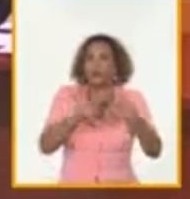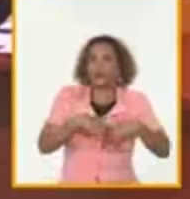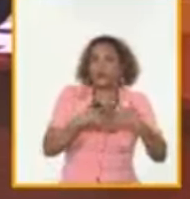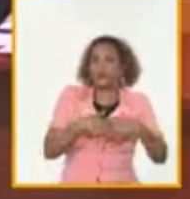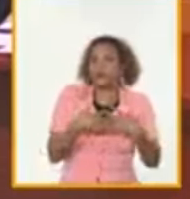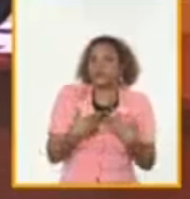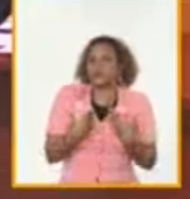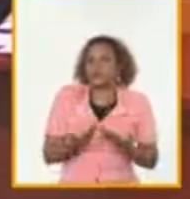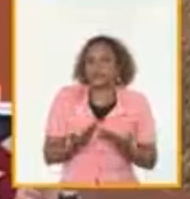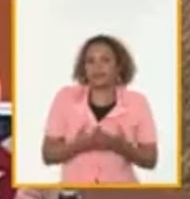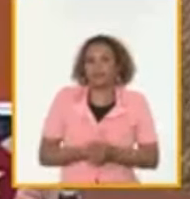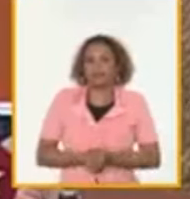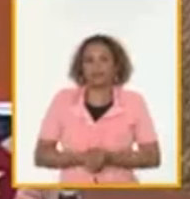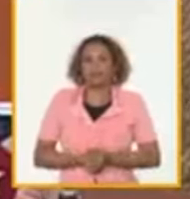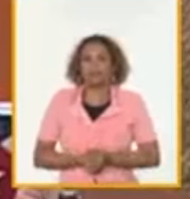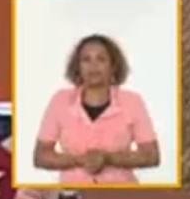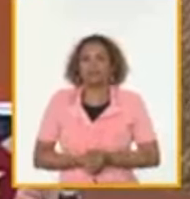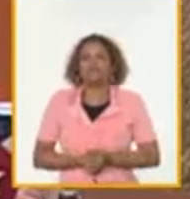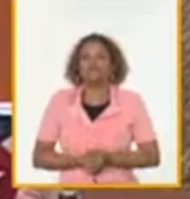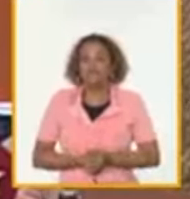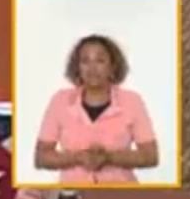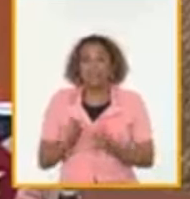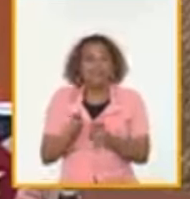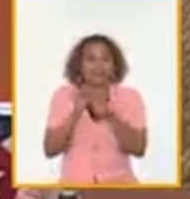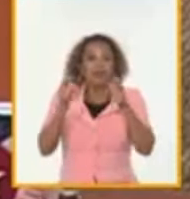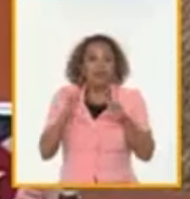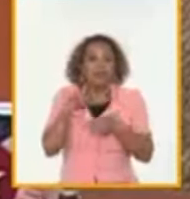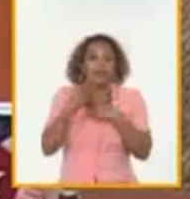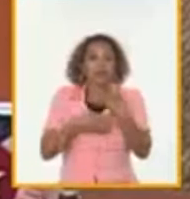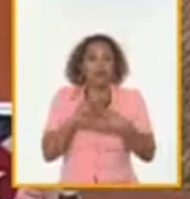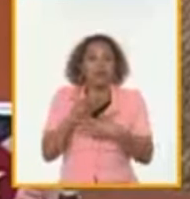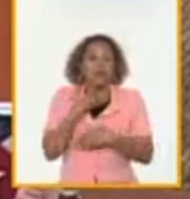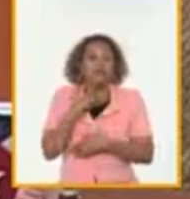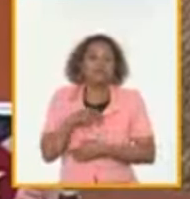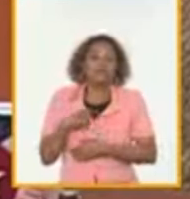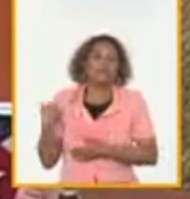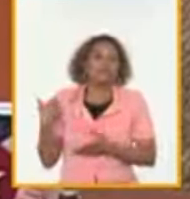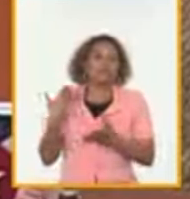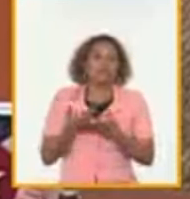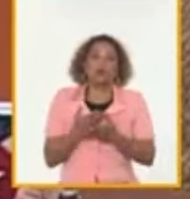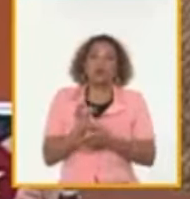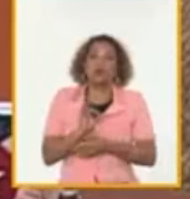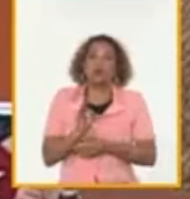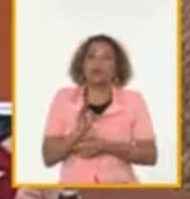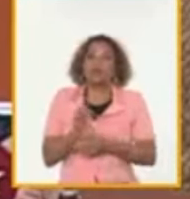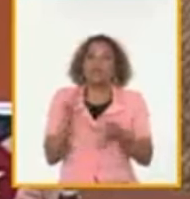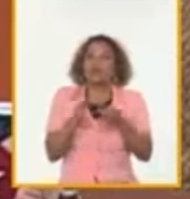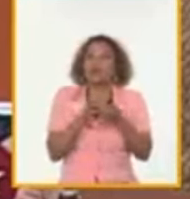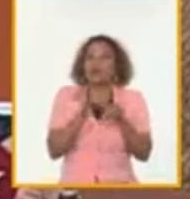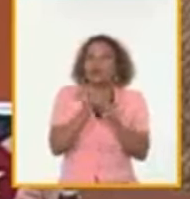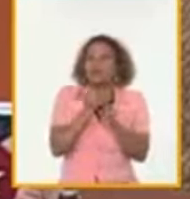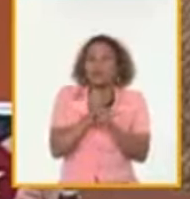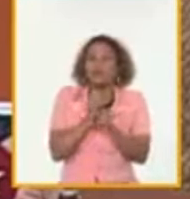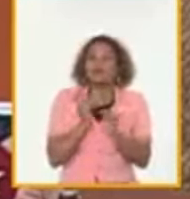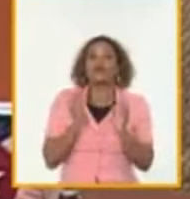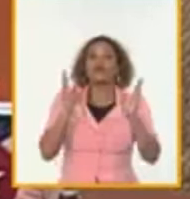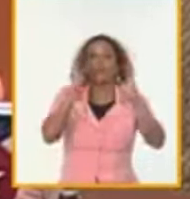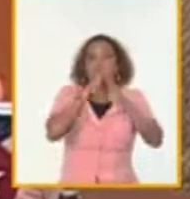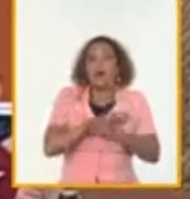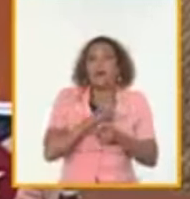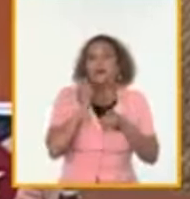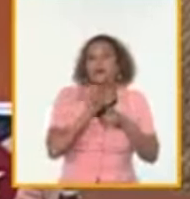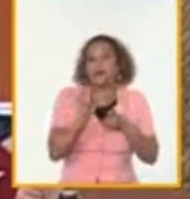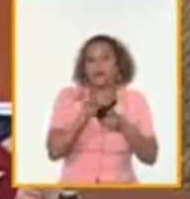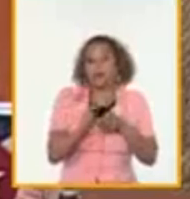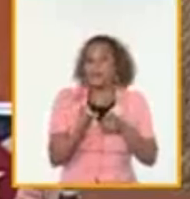clave No ese ese es uno de los grandes problemas que tenemos y que ahorita no lo no lo mencionamos la fuerza de trabajo para producir en estos Campos